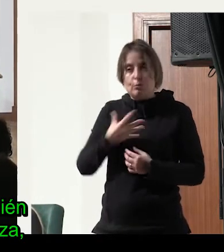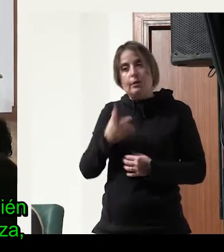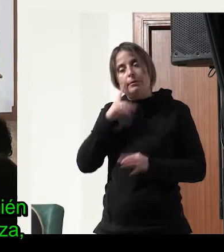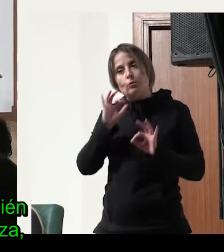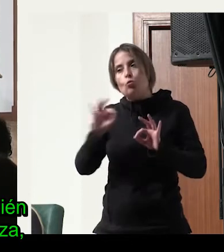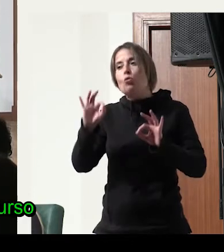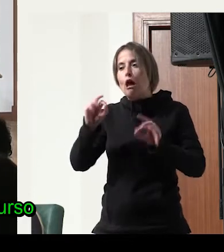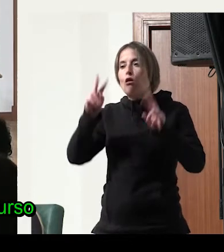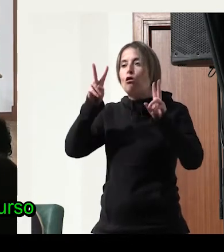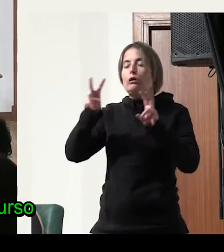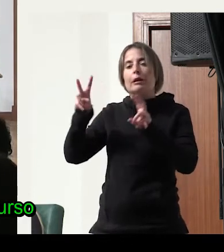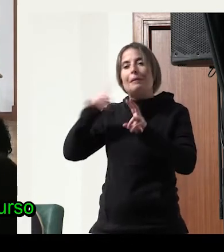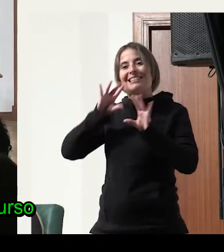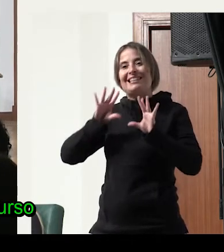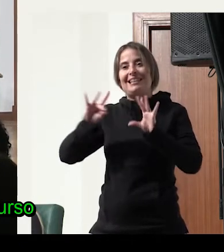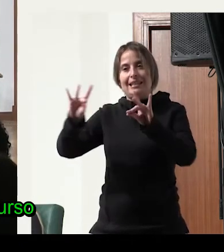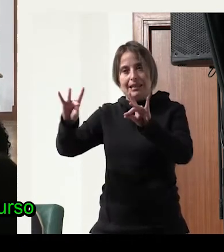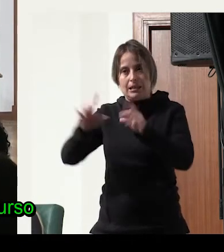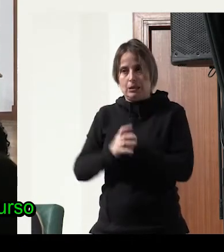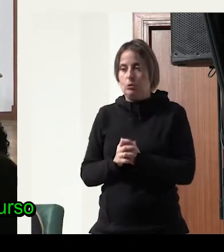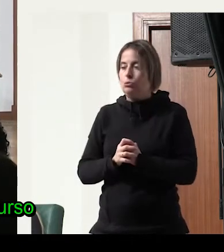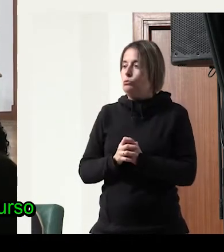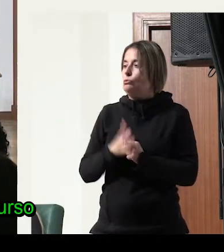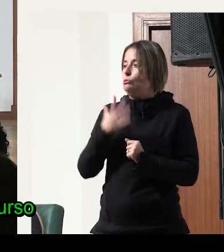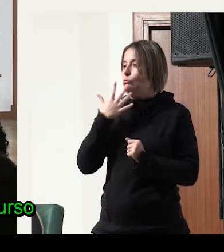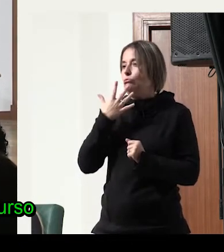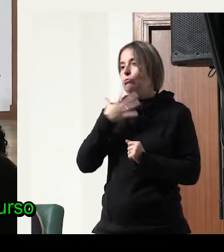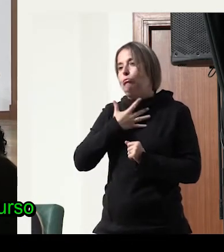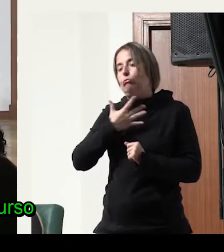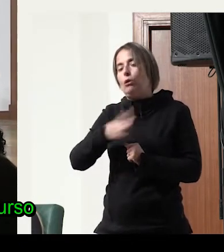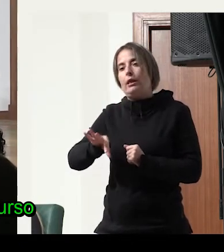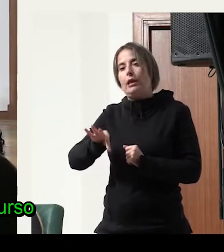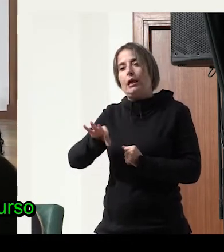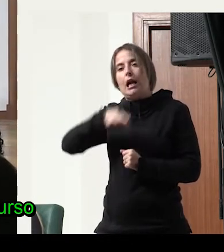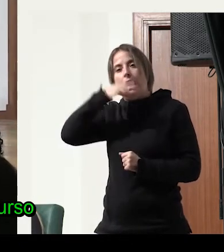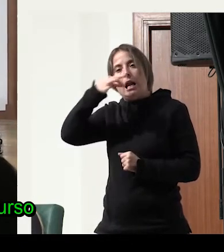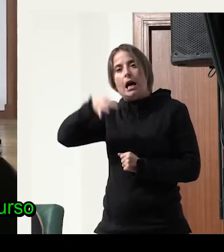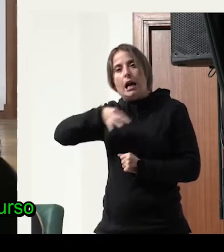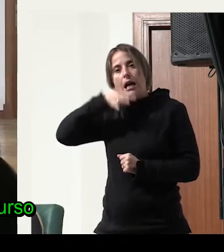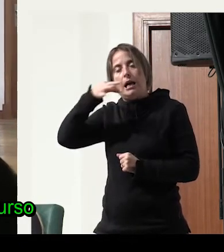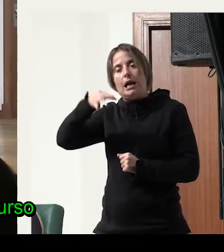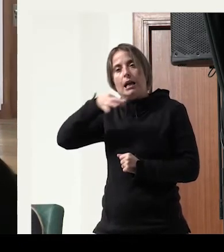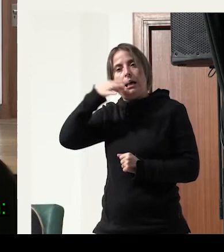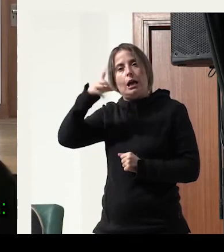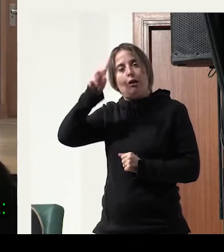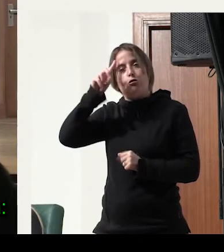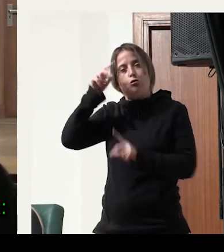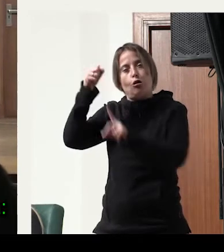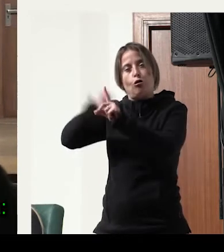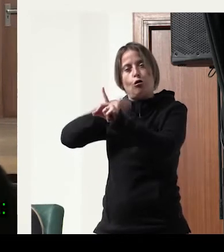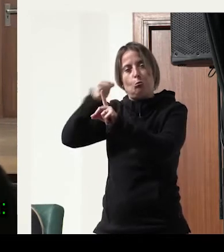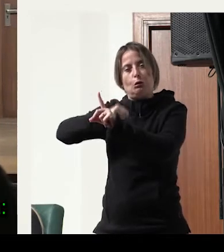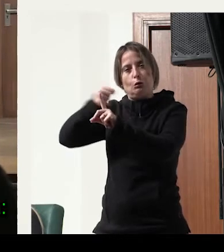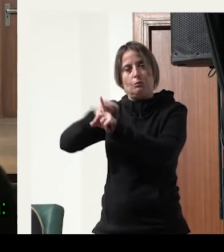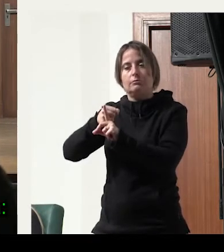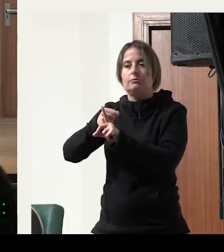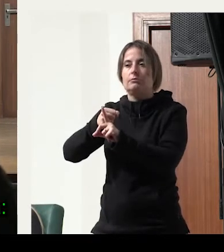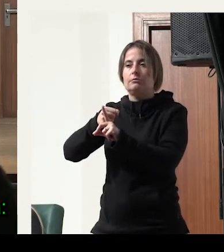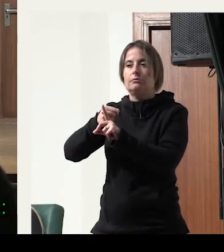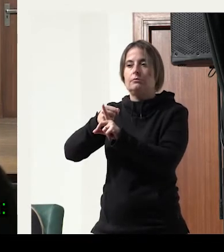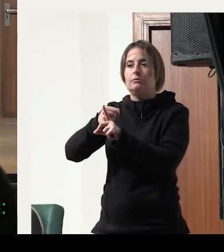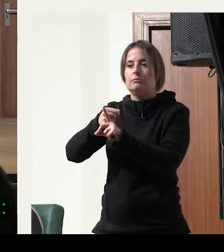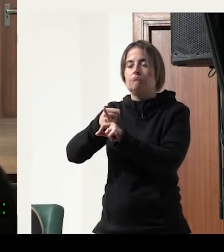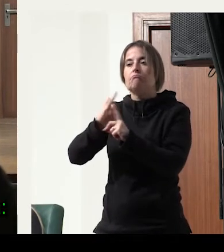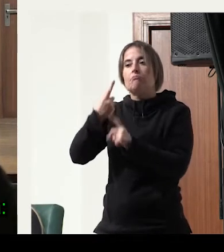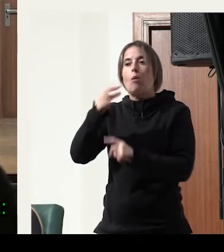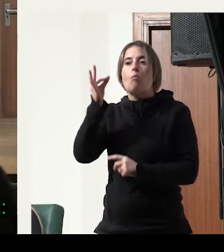con delicadeza, ¿no? Porque, claro, podemos hacer un discurso como muy, no sé cómo decir, muy reivindicativo y hay alguna mujer que